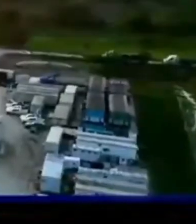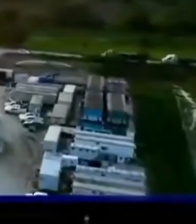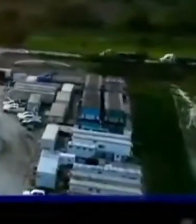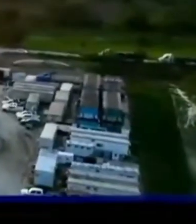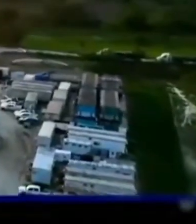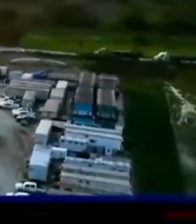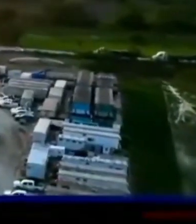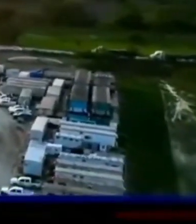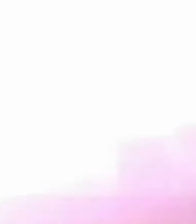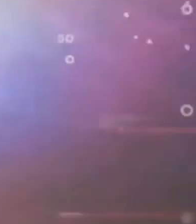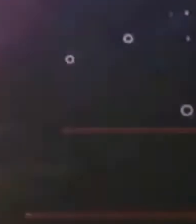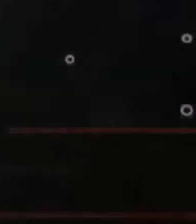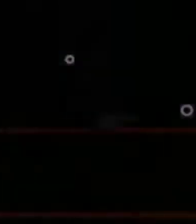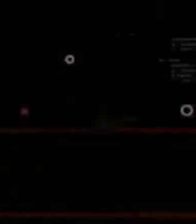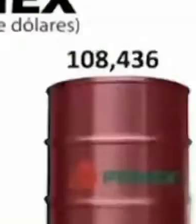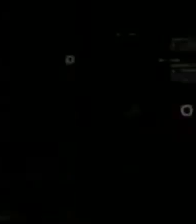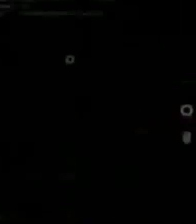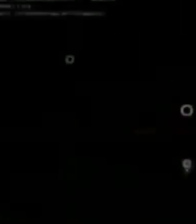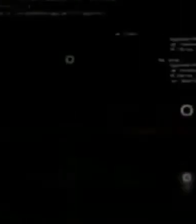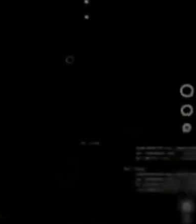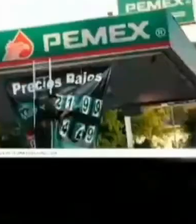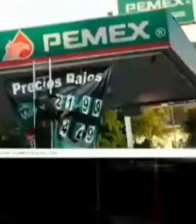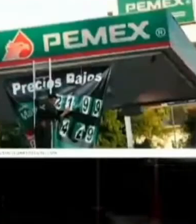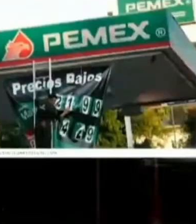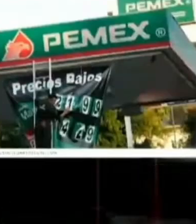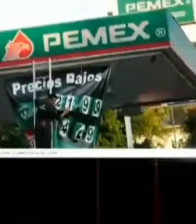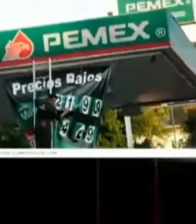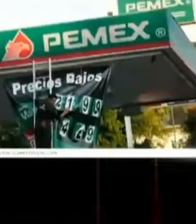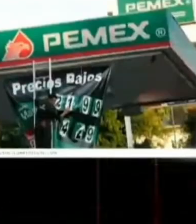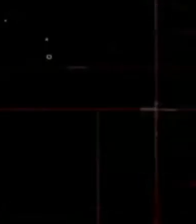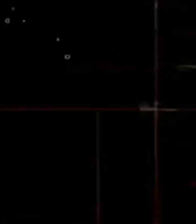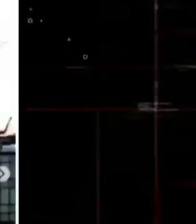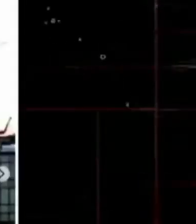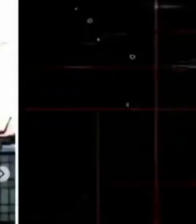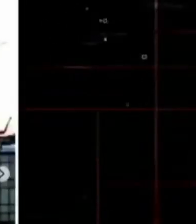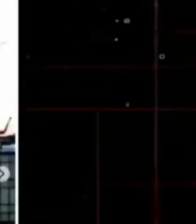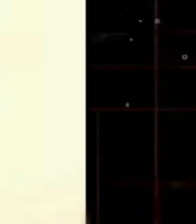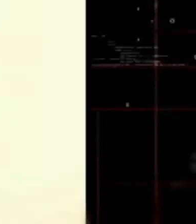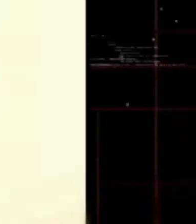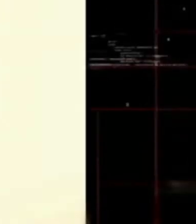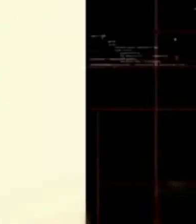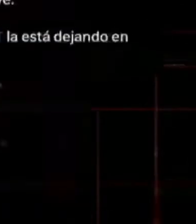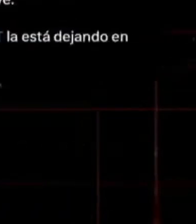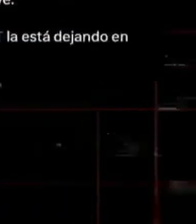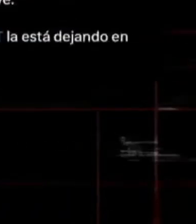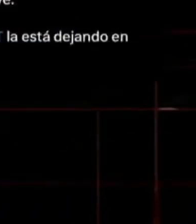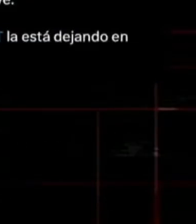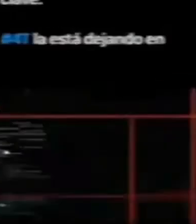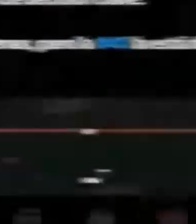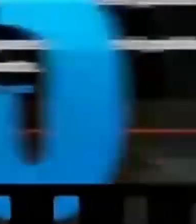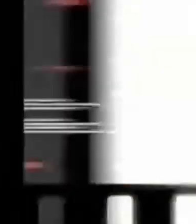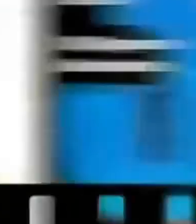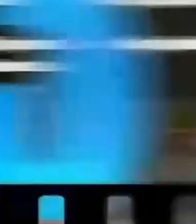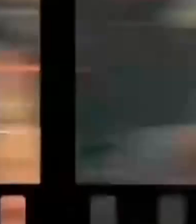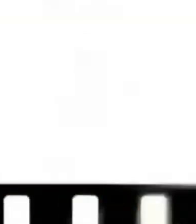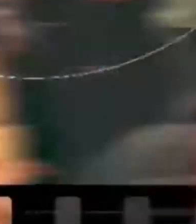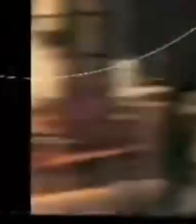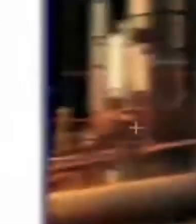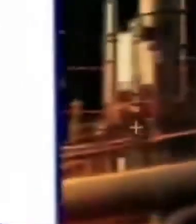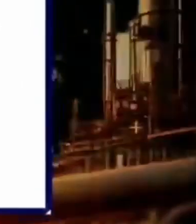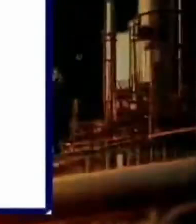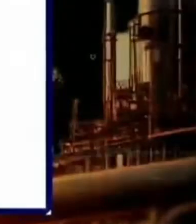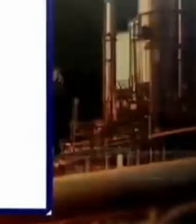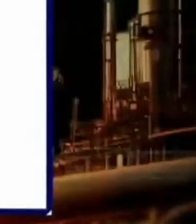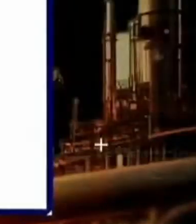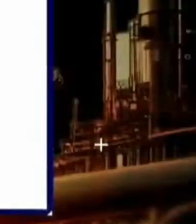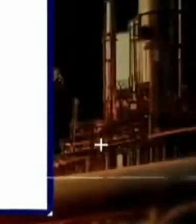de comunicación, comentaristas y políticos de oposición sostienen tres mentiras sobre Pemex. 1. Falso